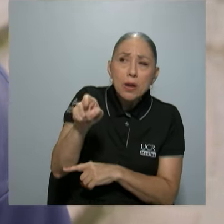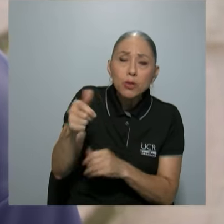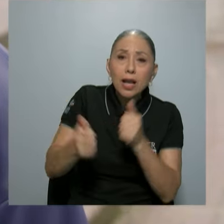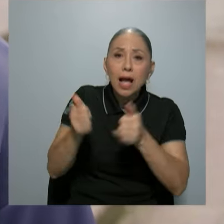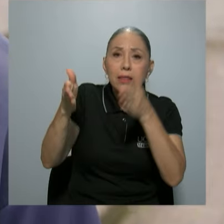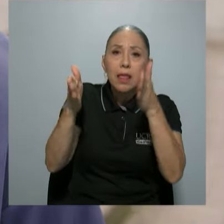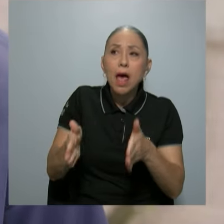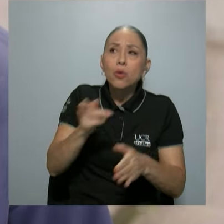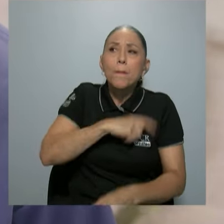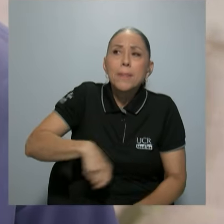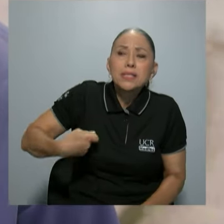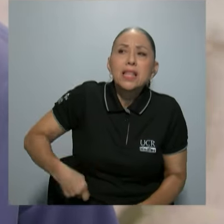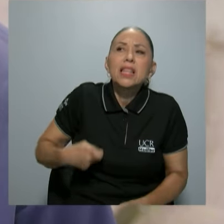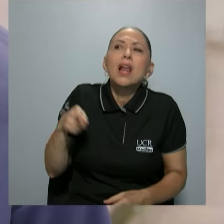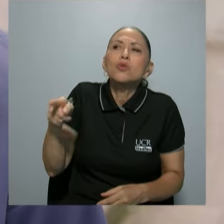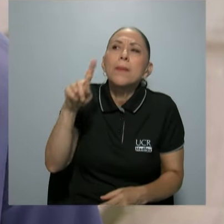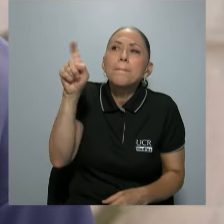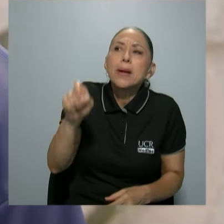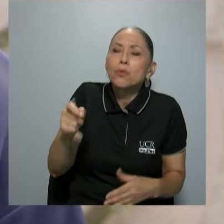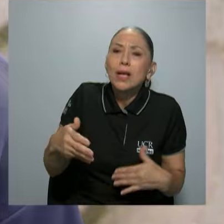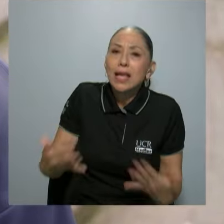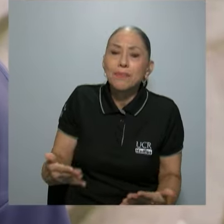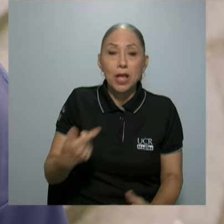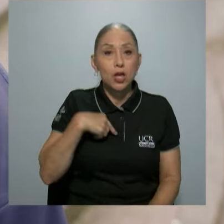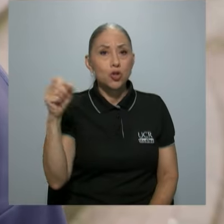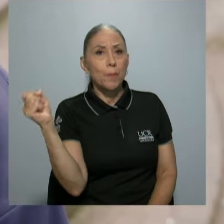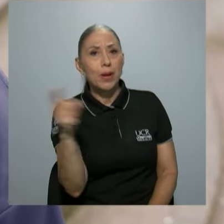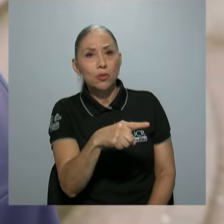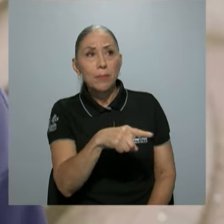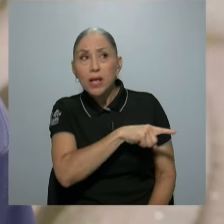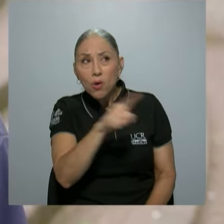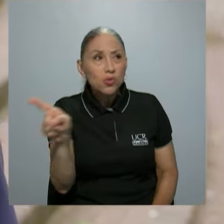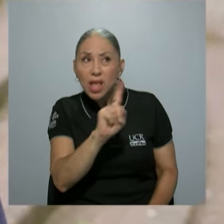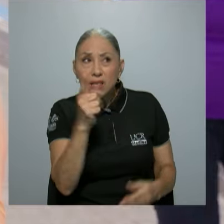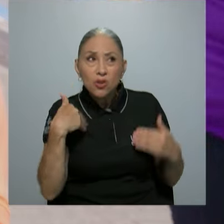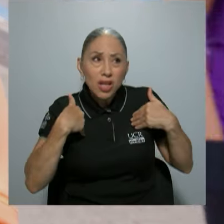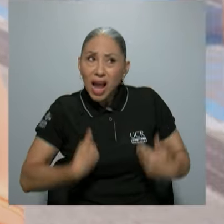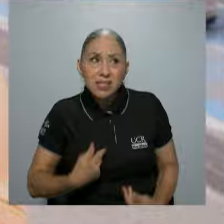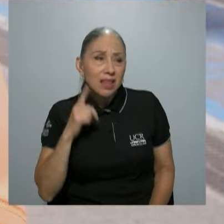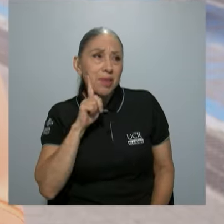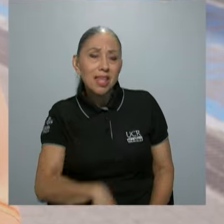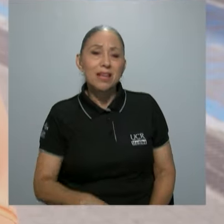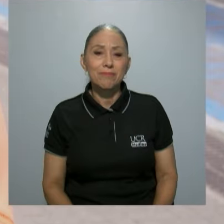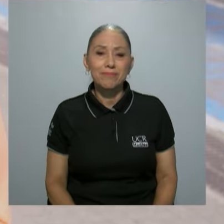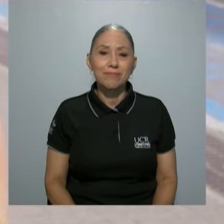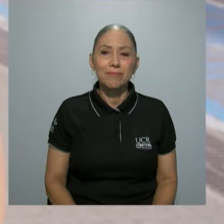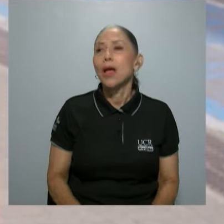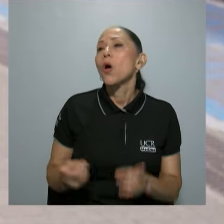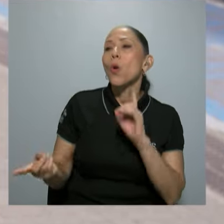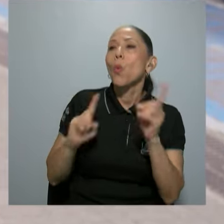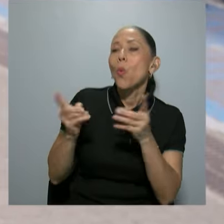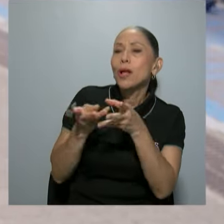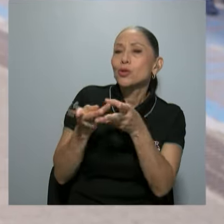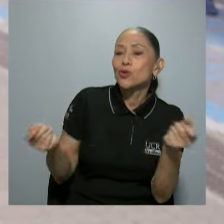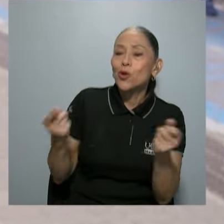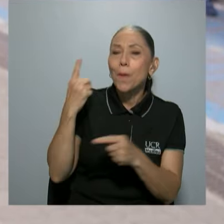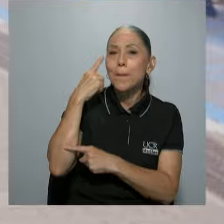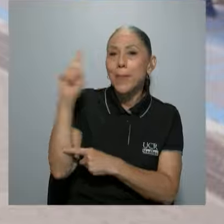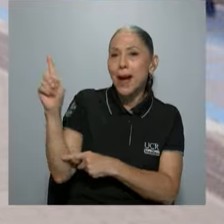preguntaría? Le preguntaría que si no se cansan de mentir. ¿Qué solución le podría dar